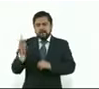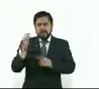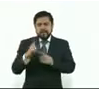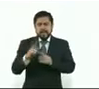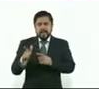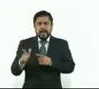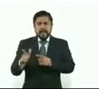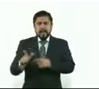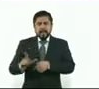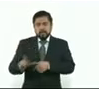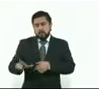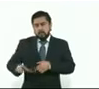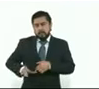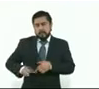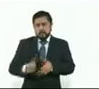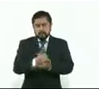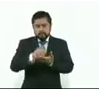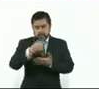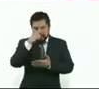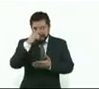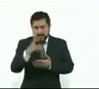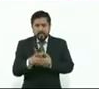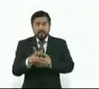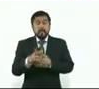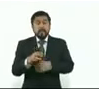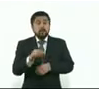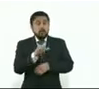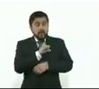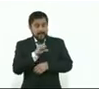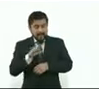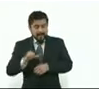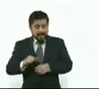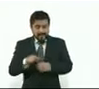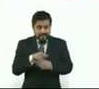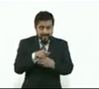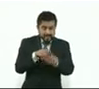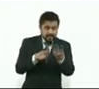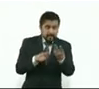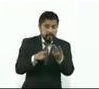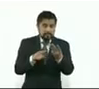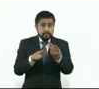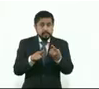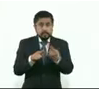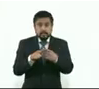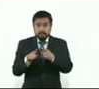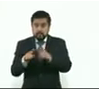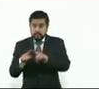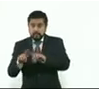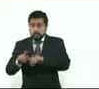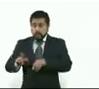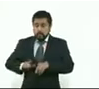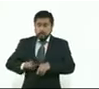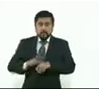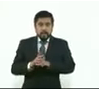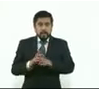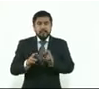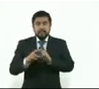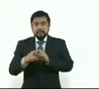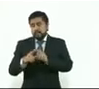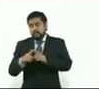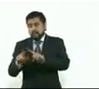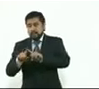pero además la cercanía entre los responsables de los diferentes órdenes de